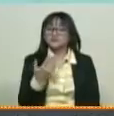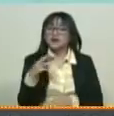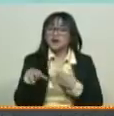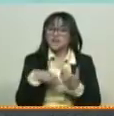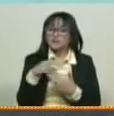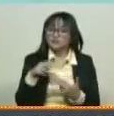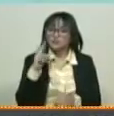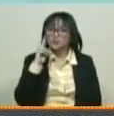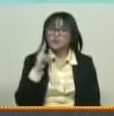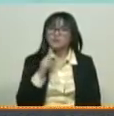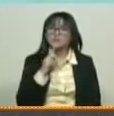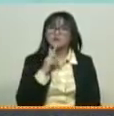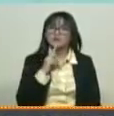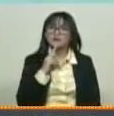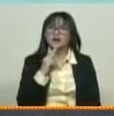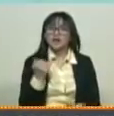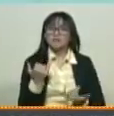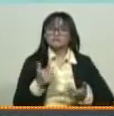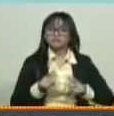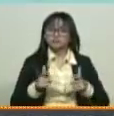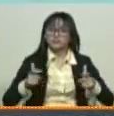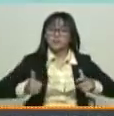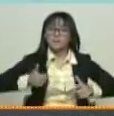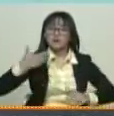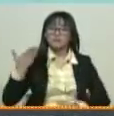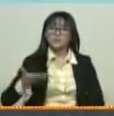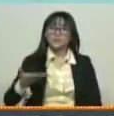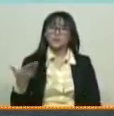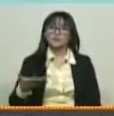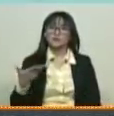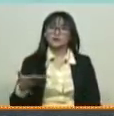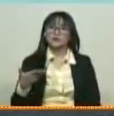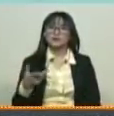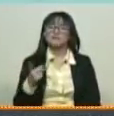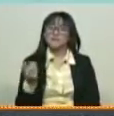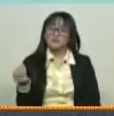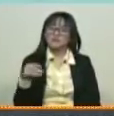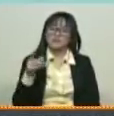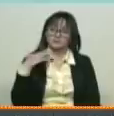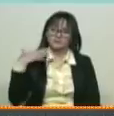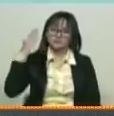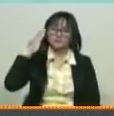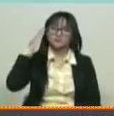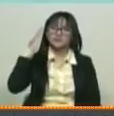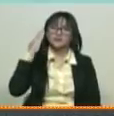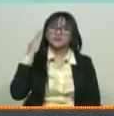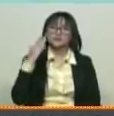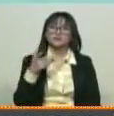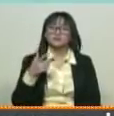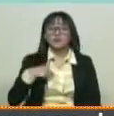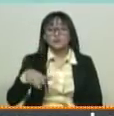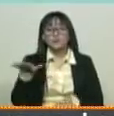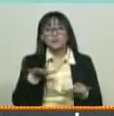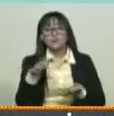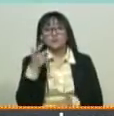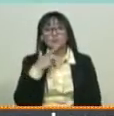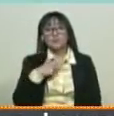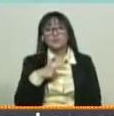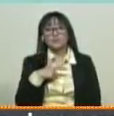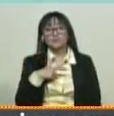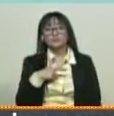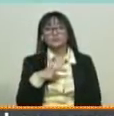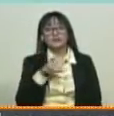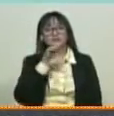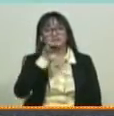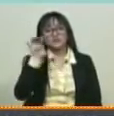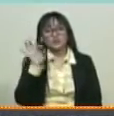Revolución Bolivariana donde se ha dado la expansión más importante. Pero todavía queda mucho por hacer. Y nosotros como movimiento de